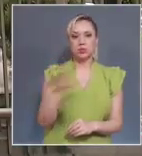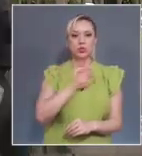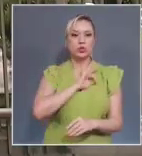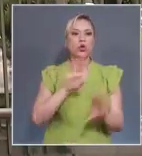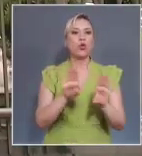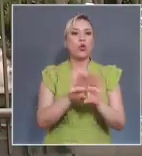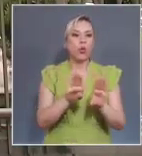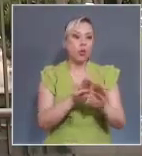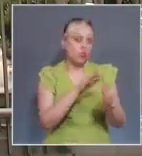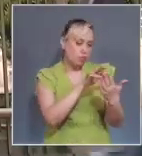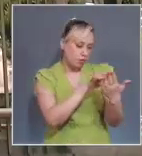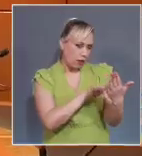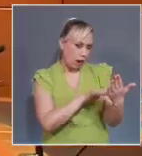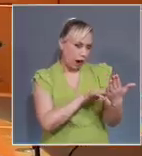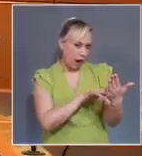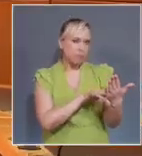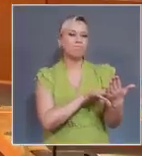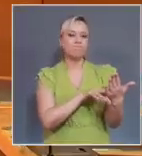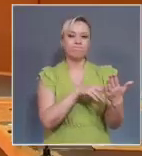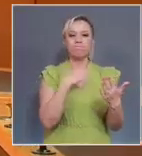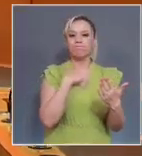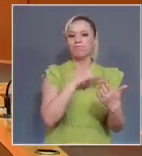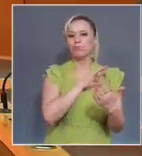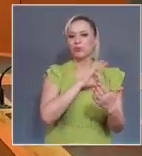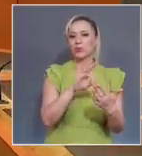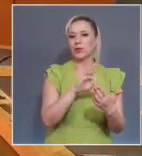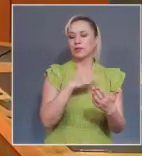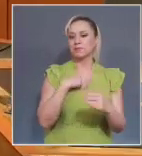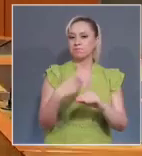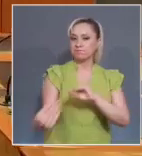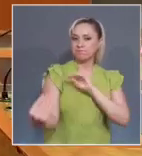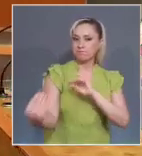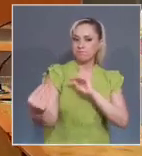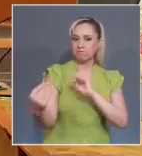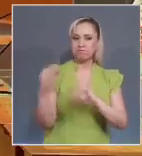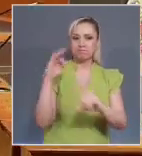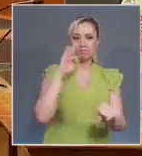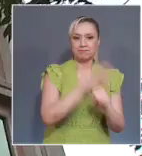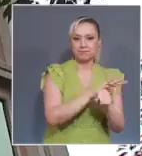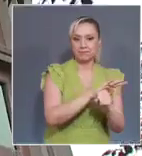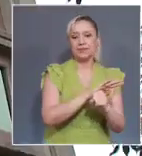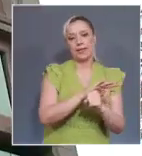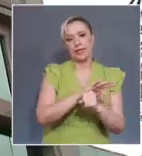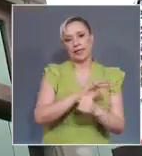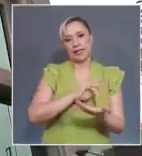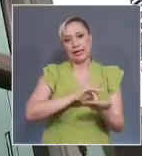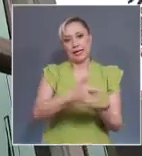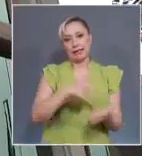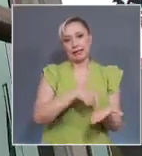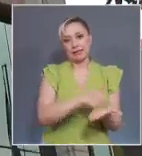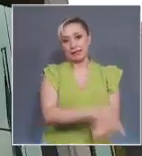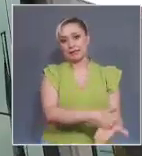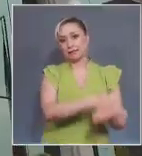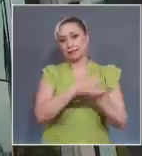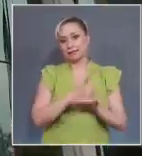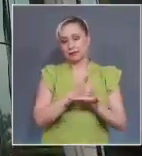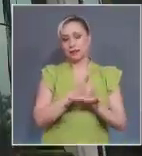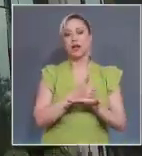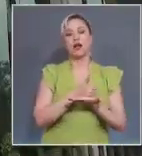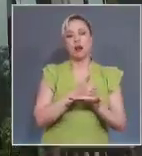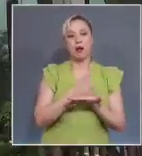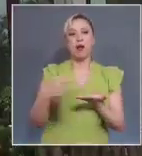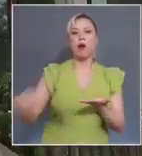son utilizados particularmente en el tema de responsabilidades de los servidores públicos que son sometidos